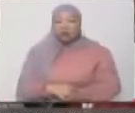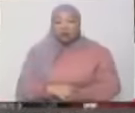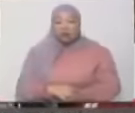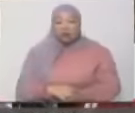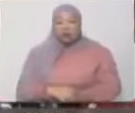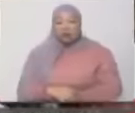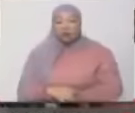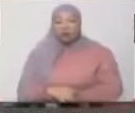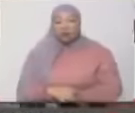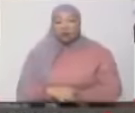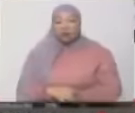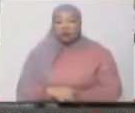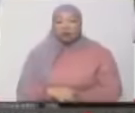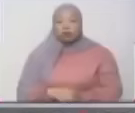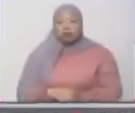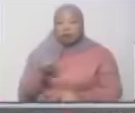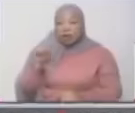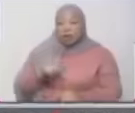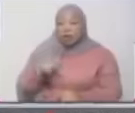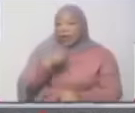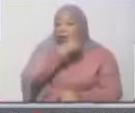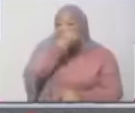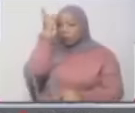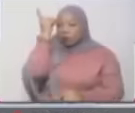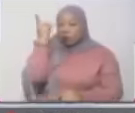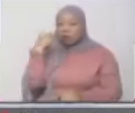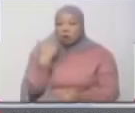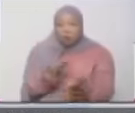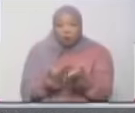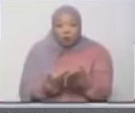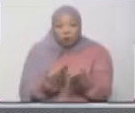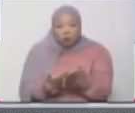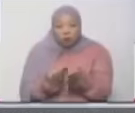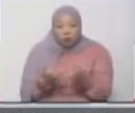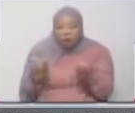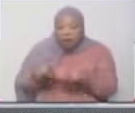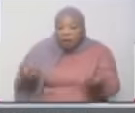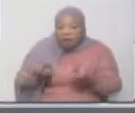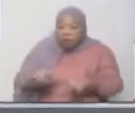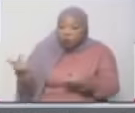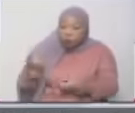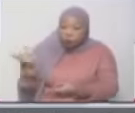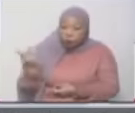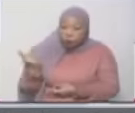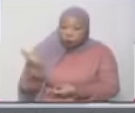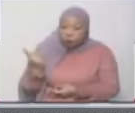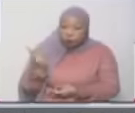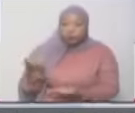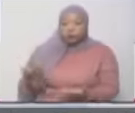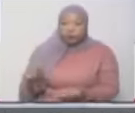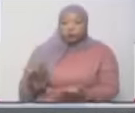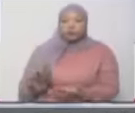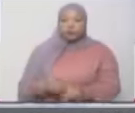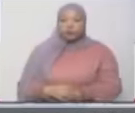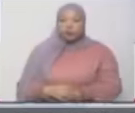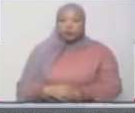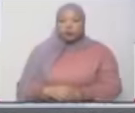De hecho, fíjate, Diosdado, aquí me están haciendo una propuesta que yo quiero que revisemos bien, de ya